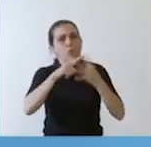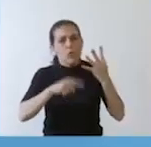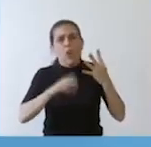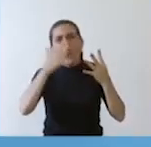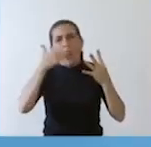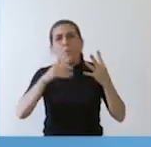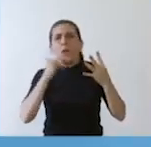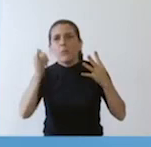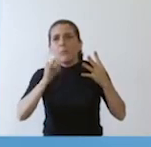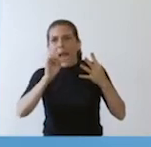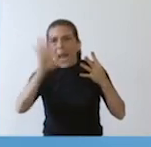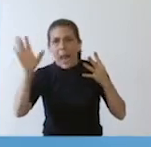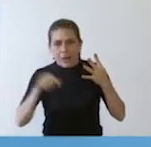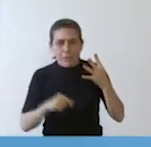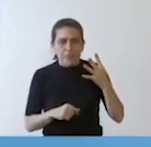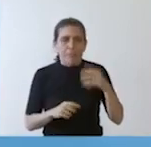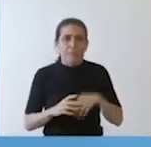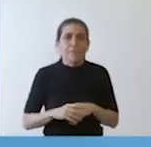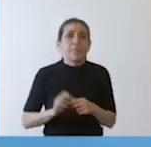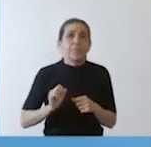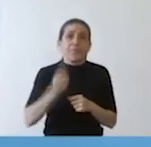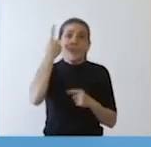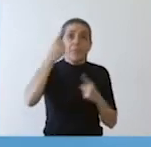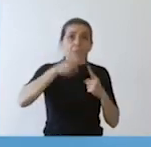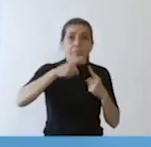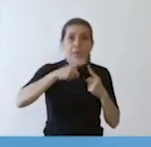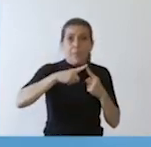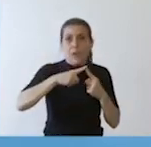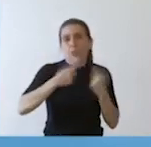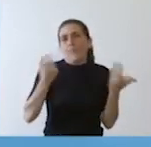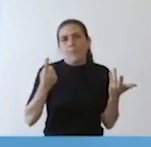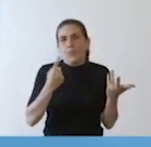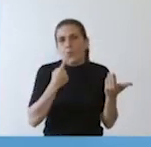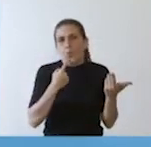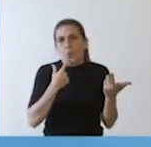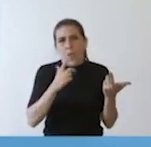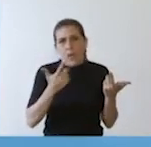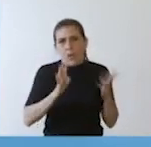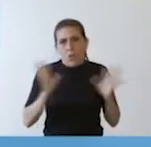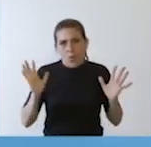plantea. La primera es indudablemente